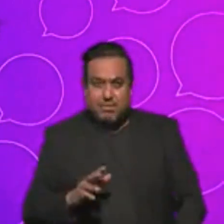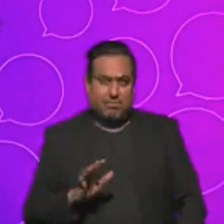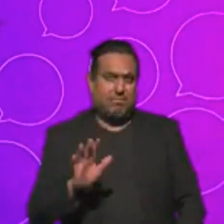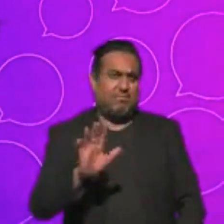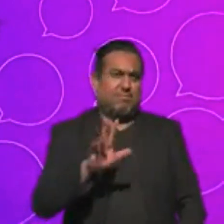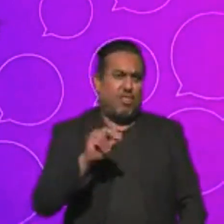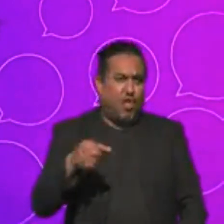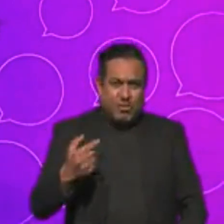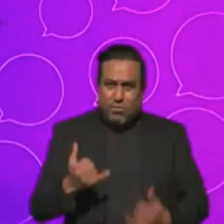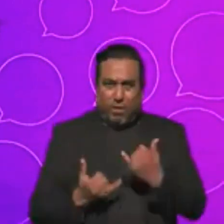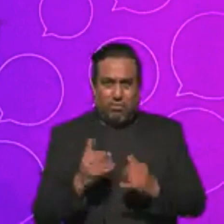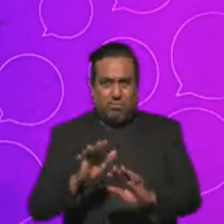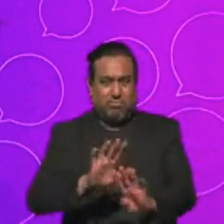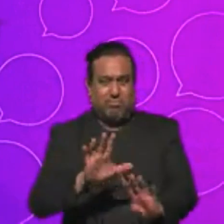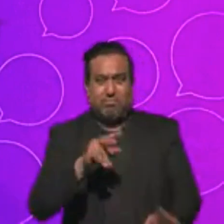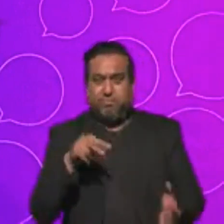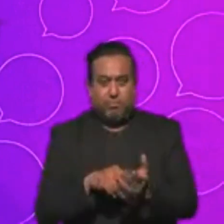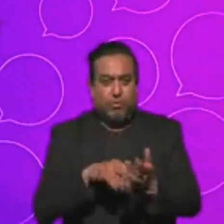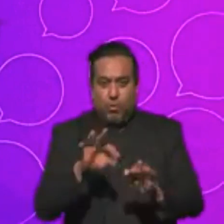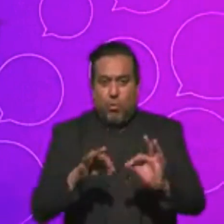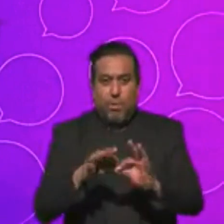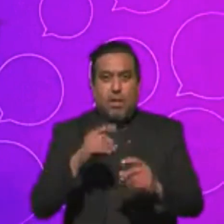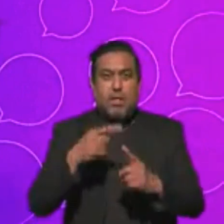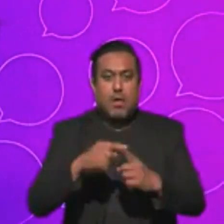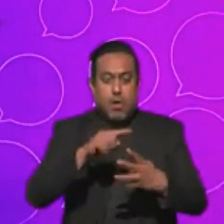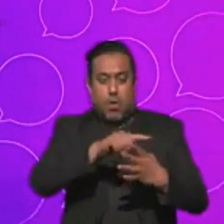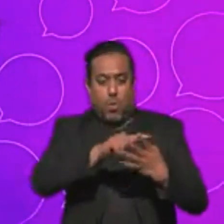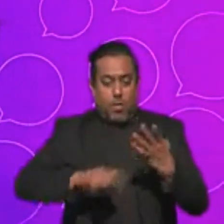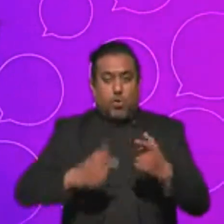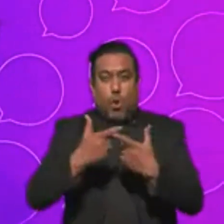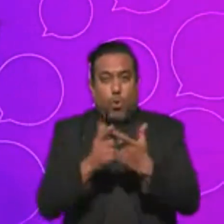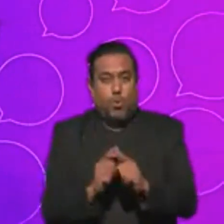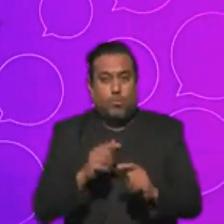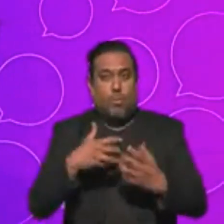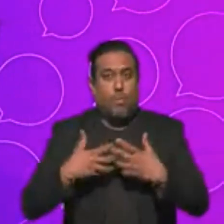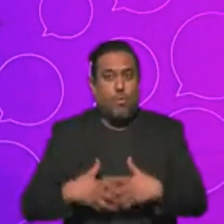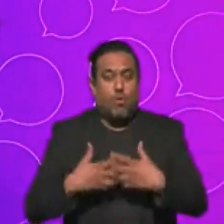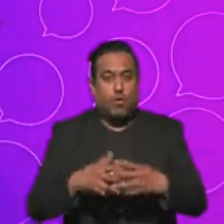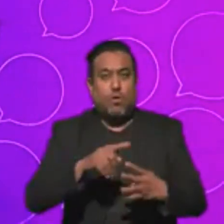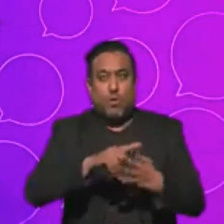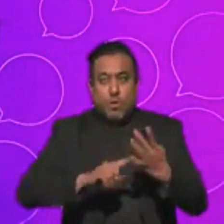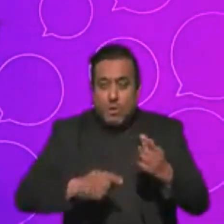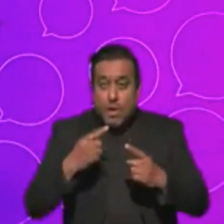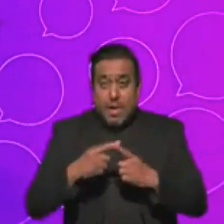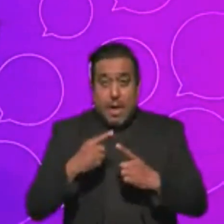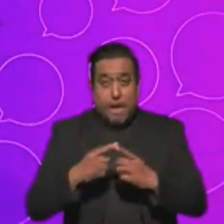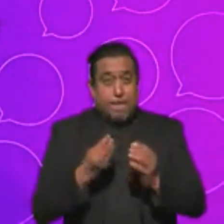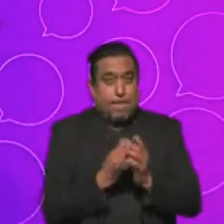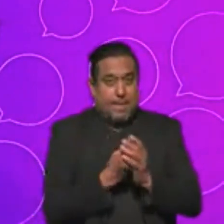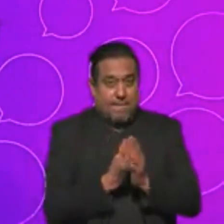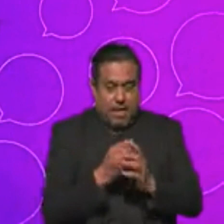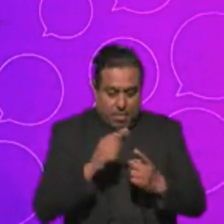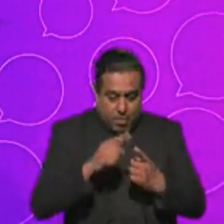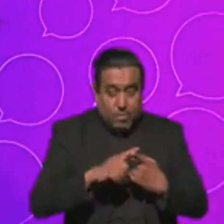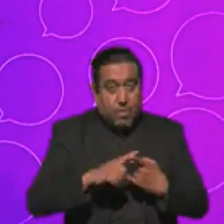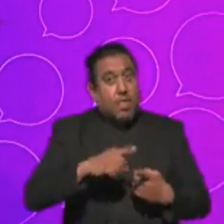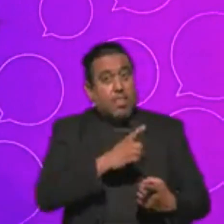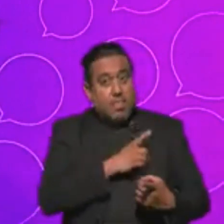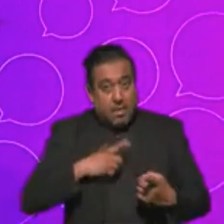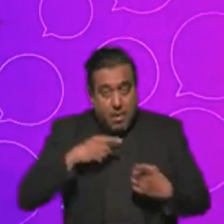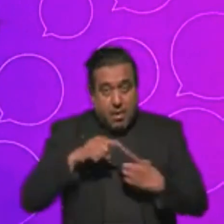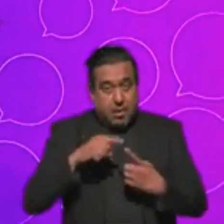que las cosas se cumplan Recuerden que somos cuatro grupos motores y dentro de ellos está el sector privado el sector privado tiene que